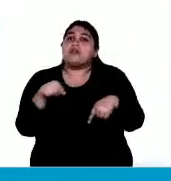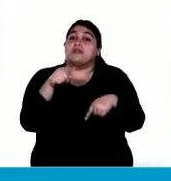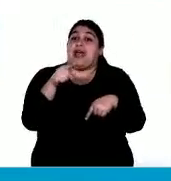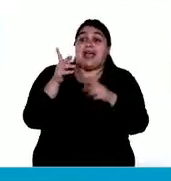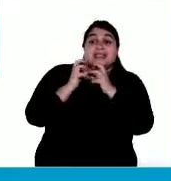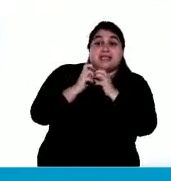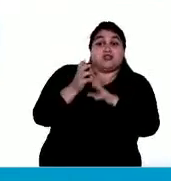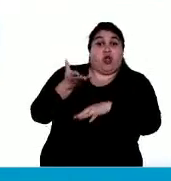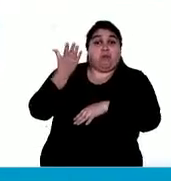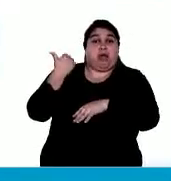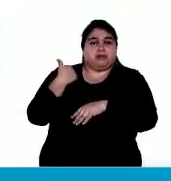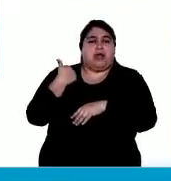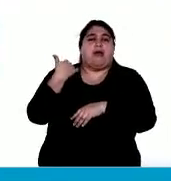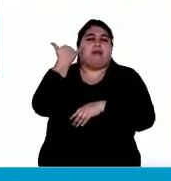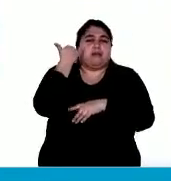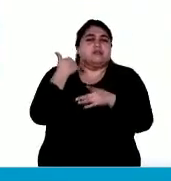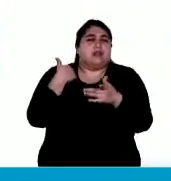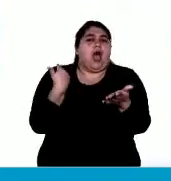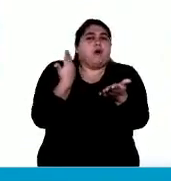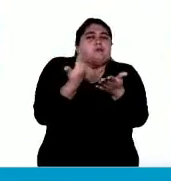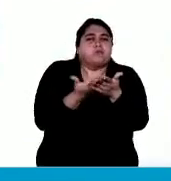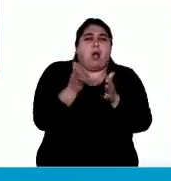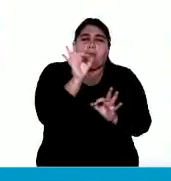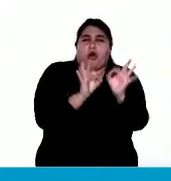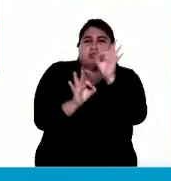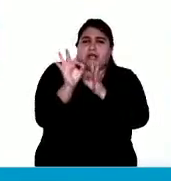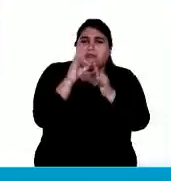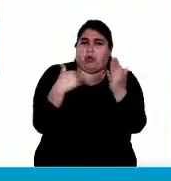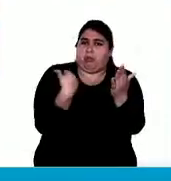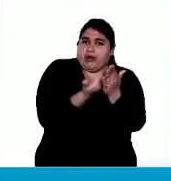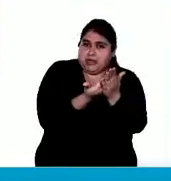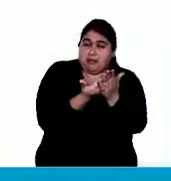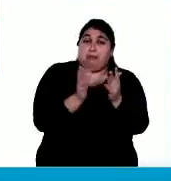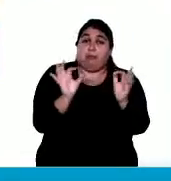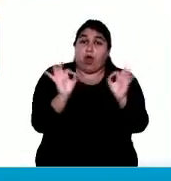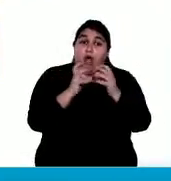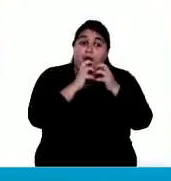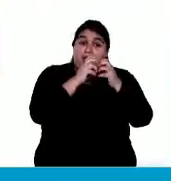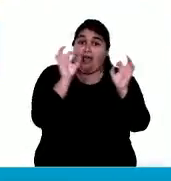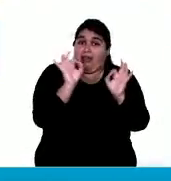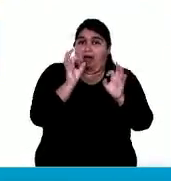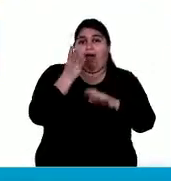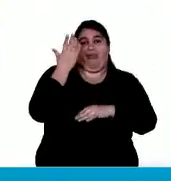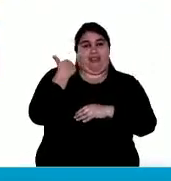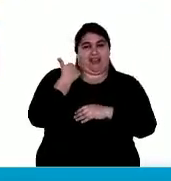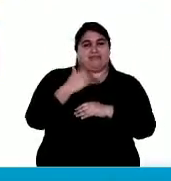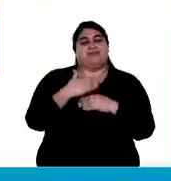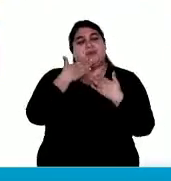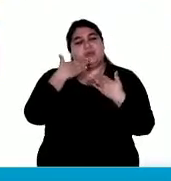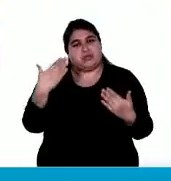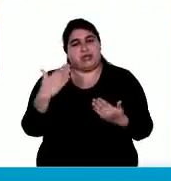pasada hemos presentado un proyecto y, bueno, no ha podido ser tratado. Muchas gracias. Gracias, diputada.